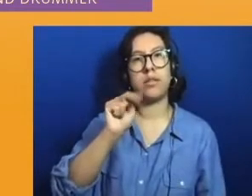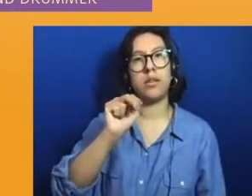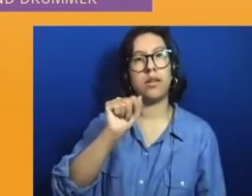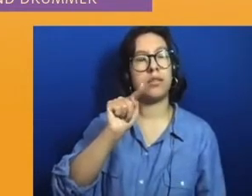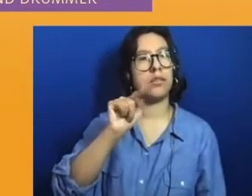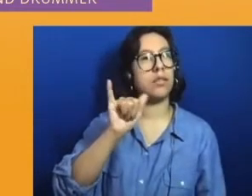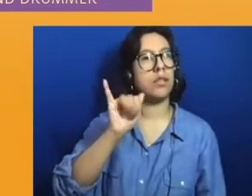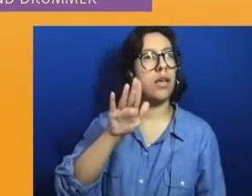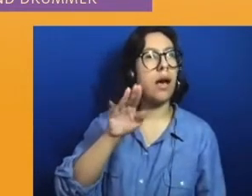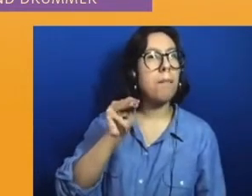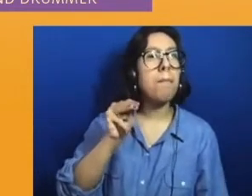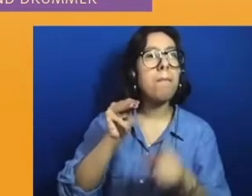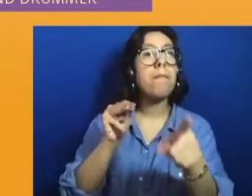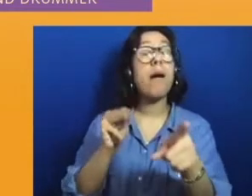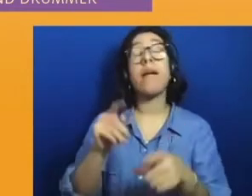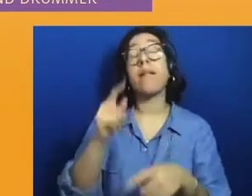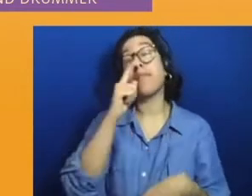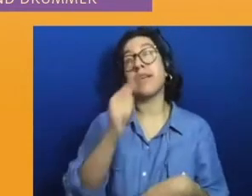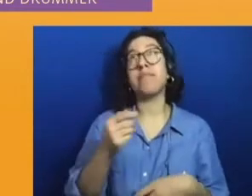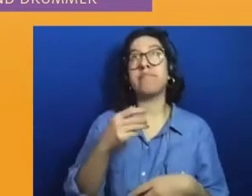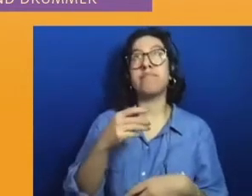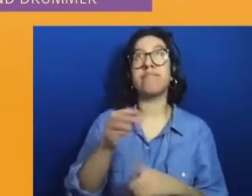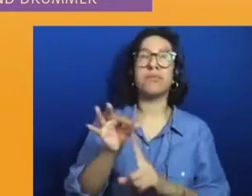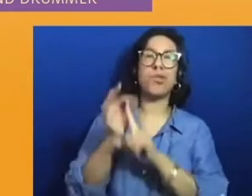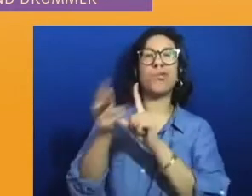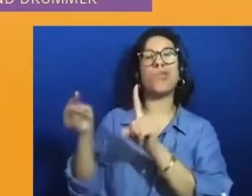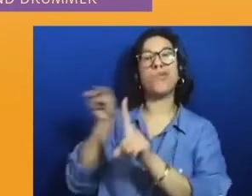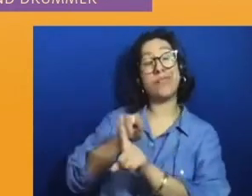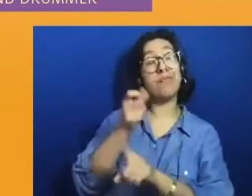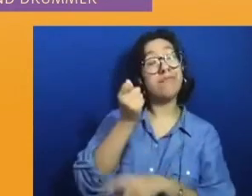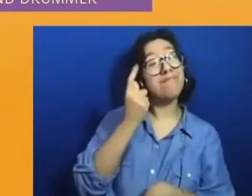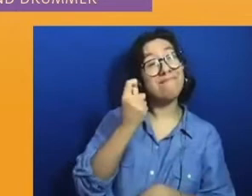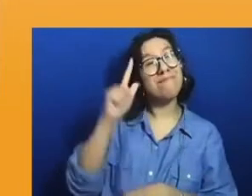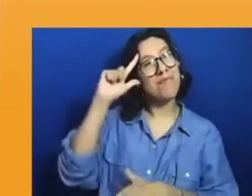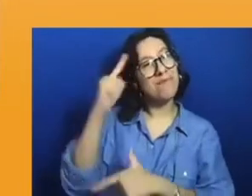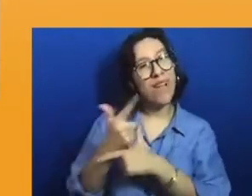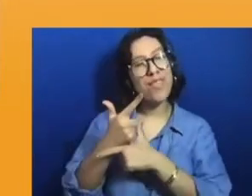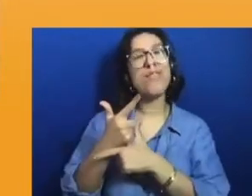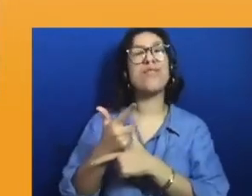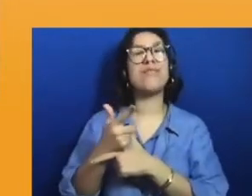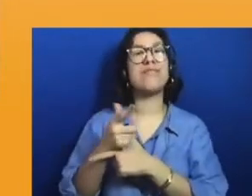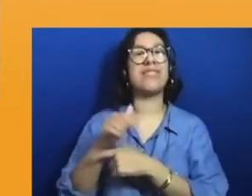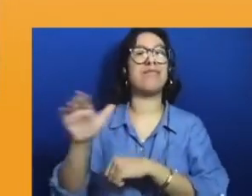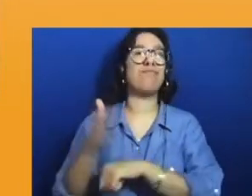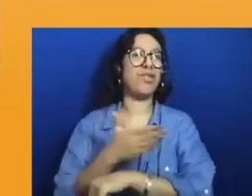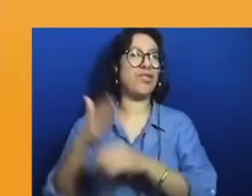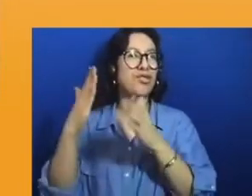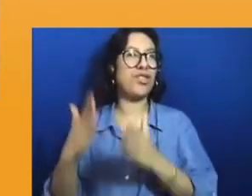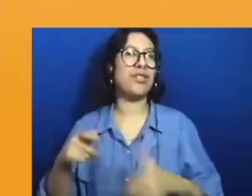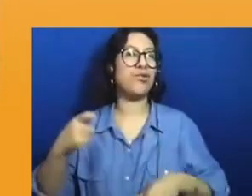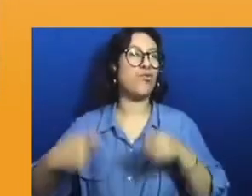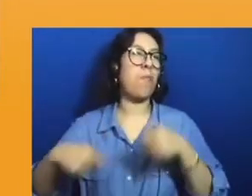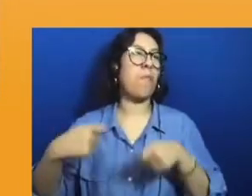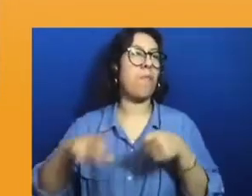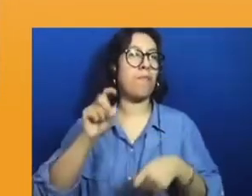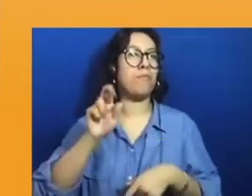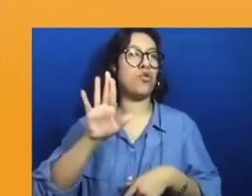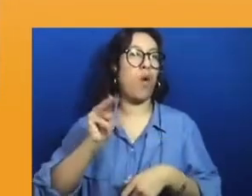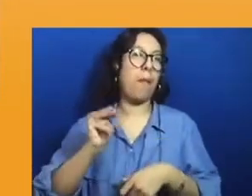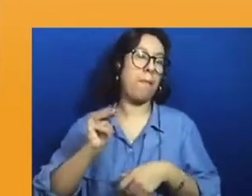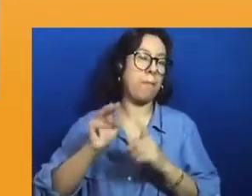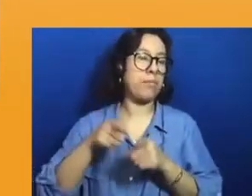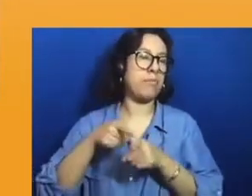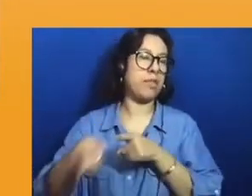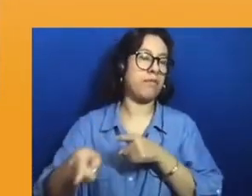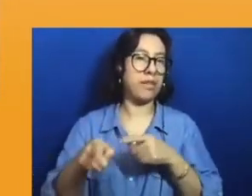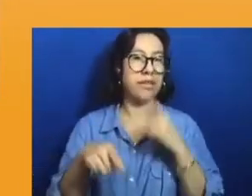Sí, yo tengo una mirada hacia eso única porque mi hermano es el artista